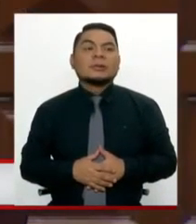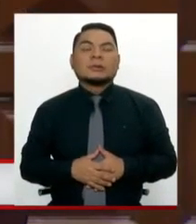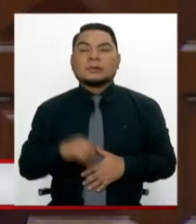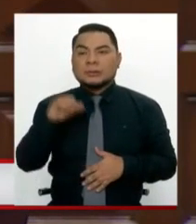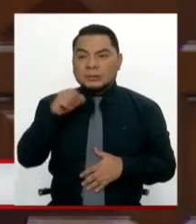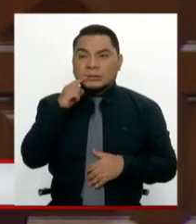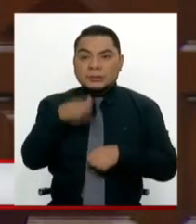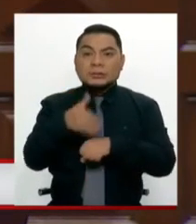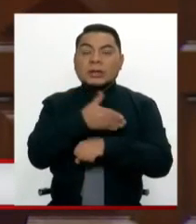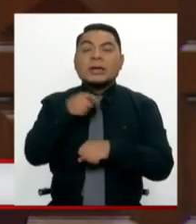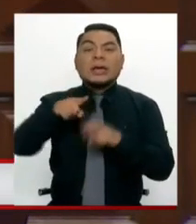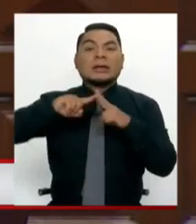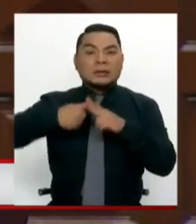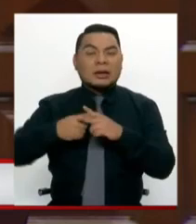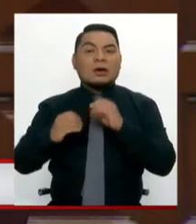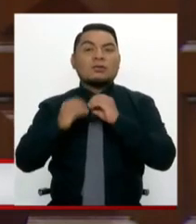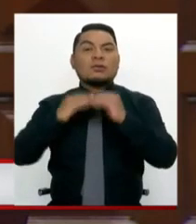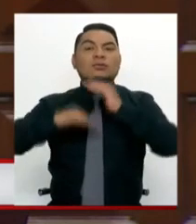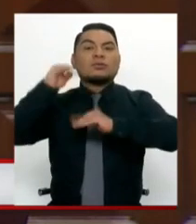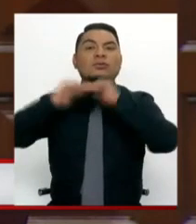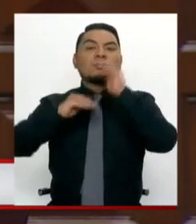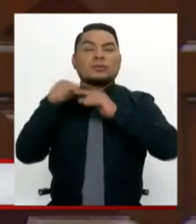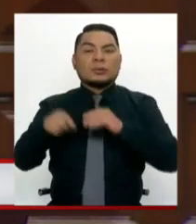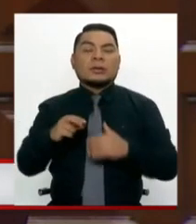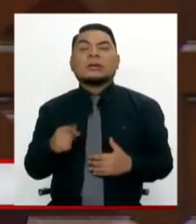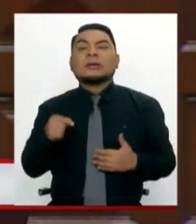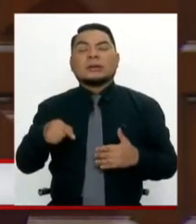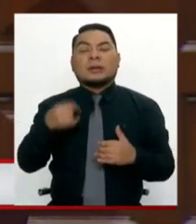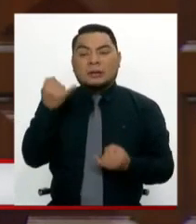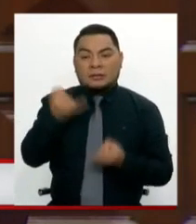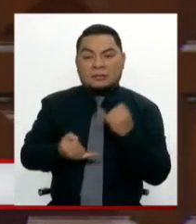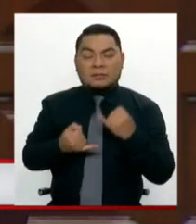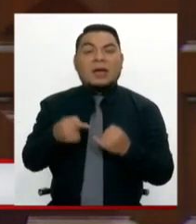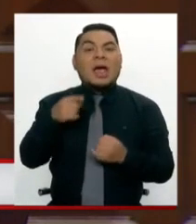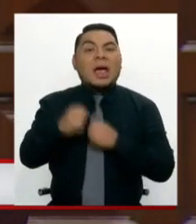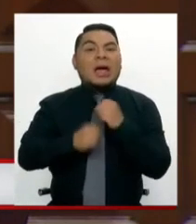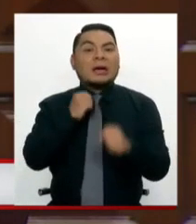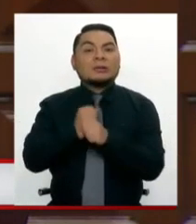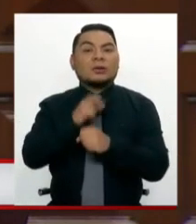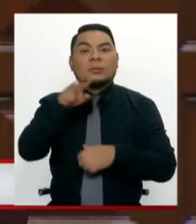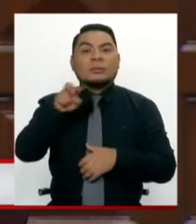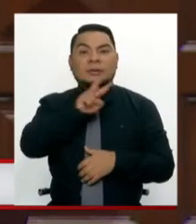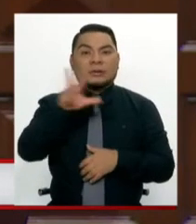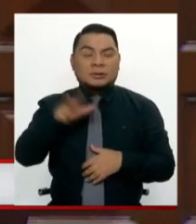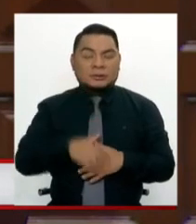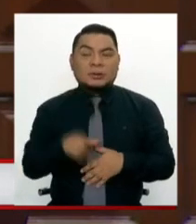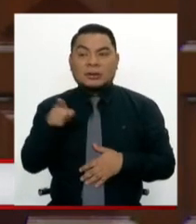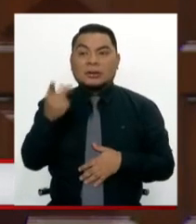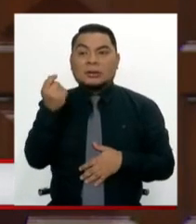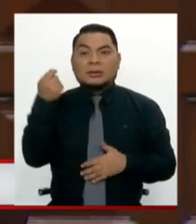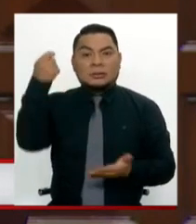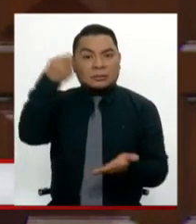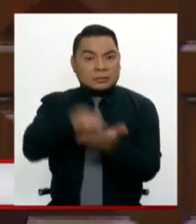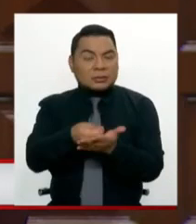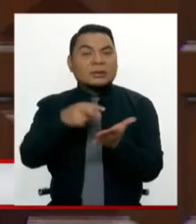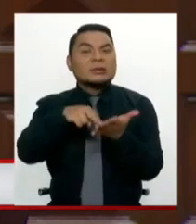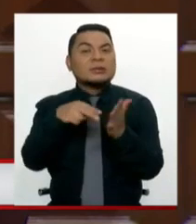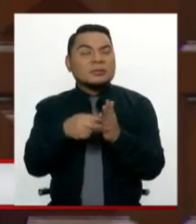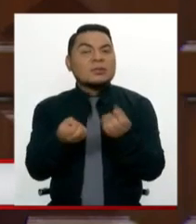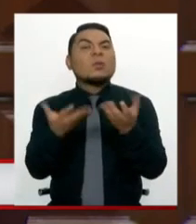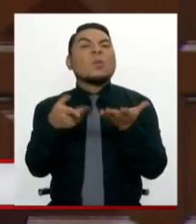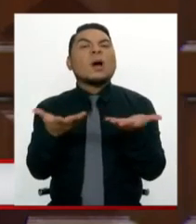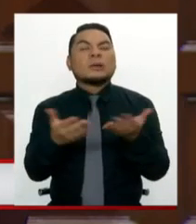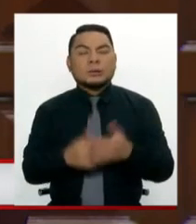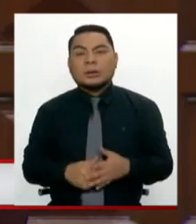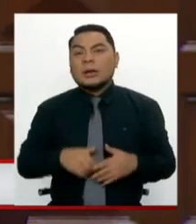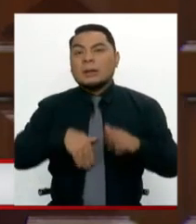previniéndose el inicio de la ejecución de la obra para el segundo semestre del año 2023, cuya inversión representa más